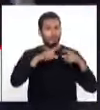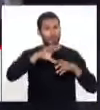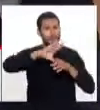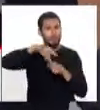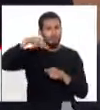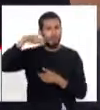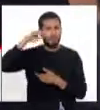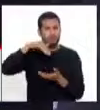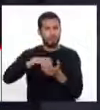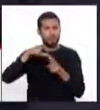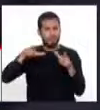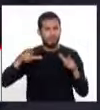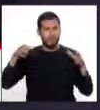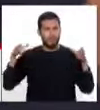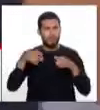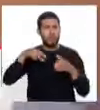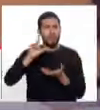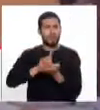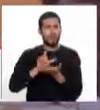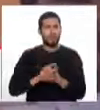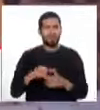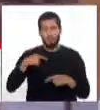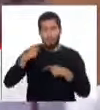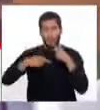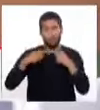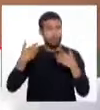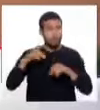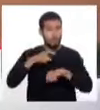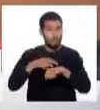acá en el Centro en Convenciones de Lima. Nosotros retornamos